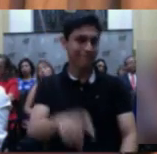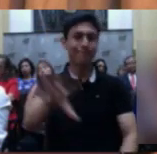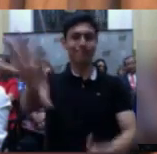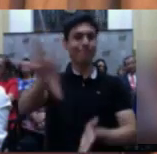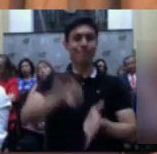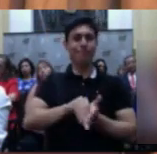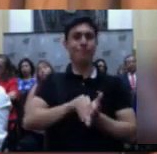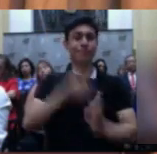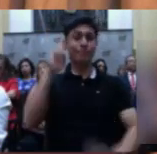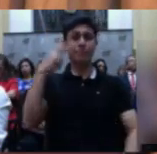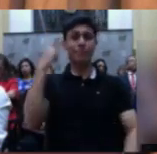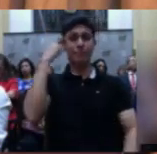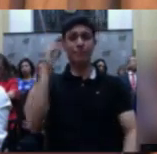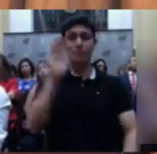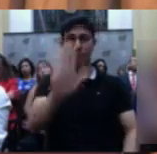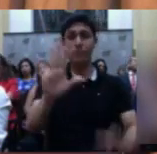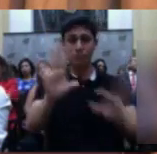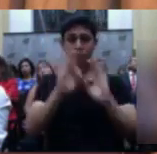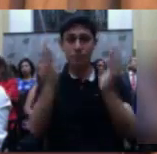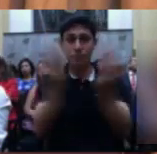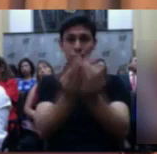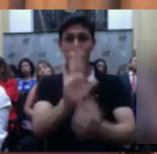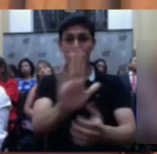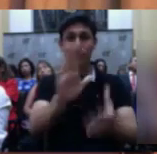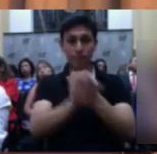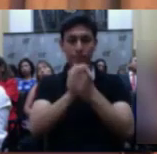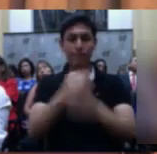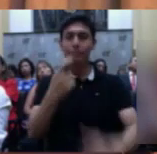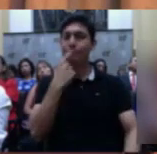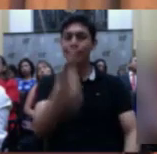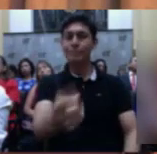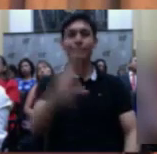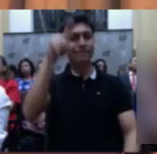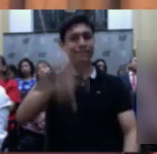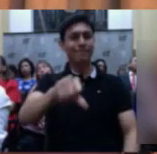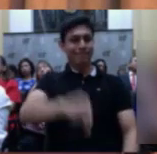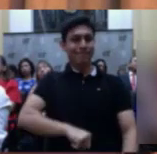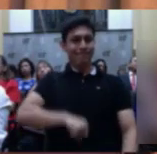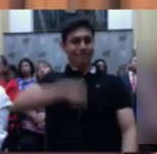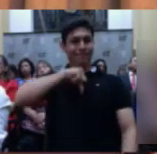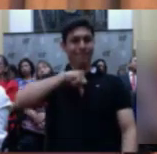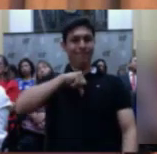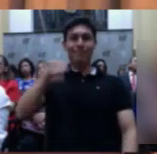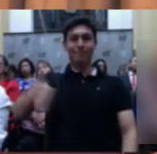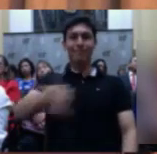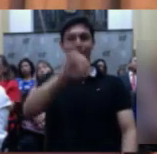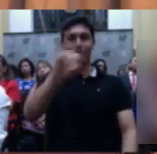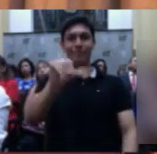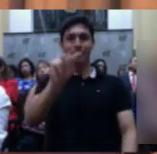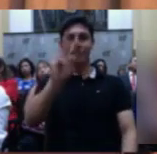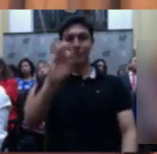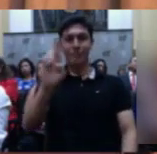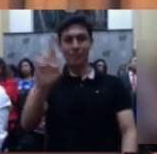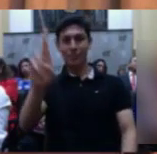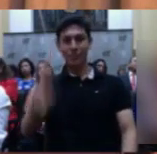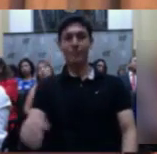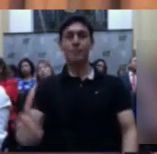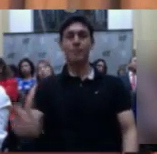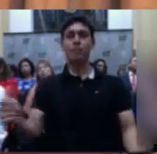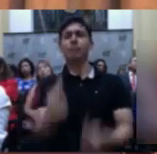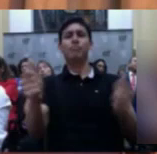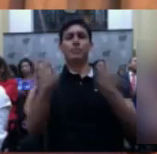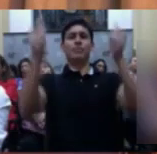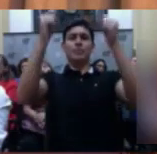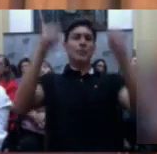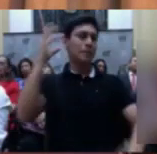a sus amigos les digo, sintámonos orgullosos de Javier. Que vivan los 161 años de nuestra ciudad. Que